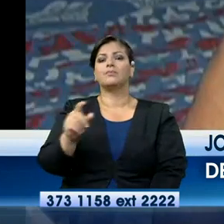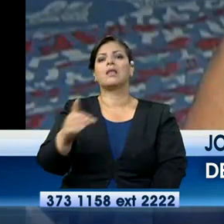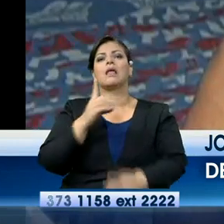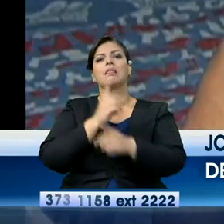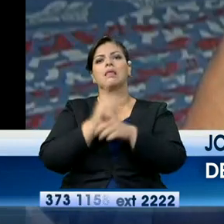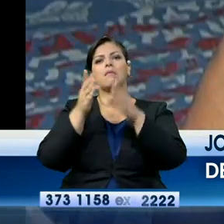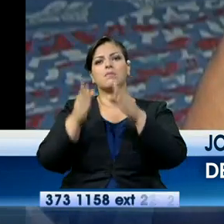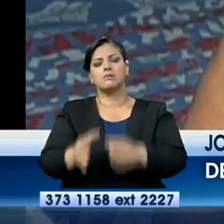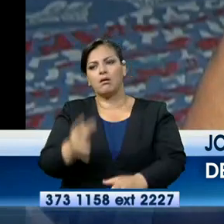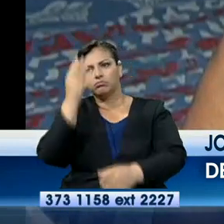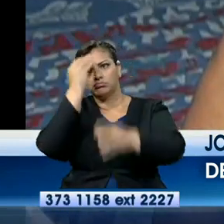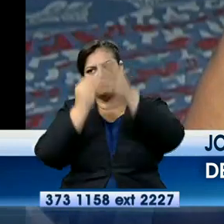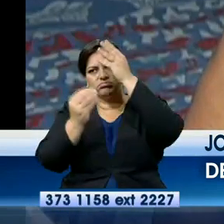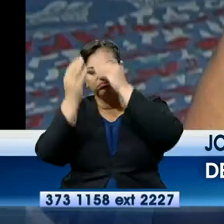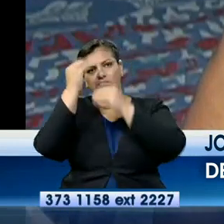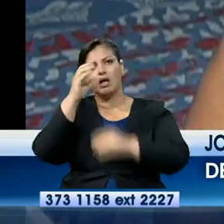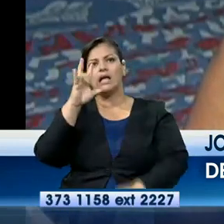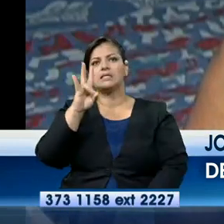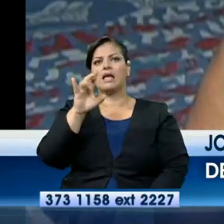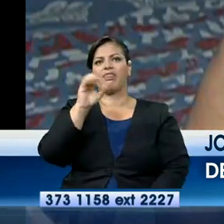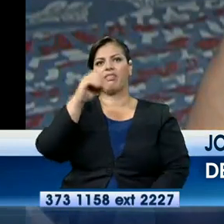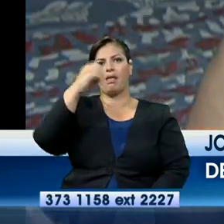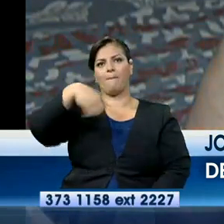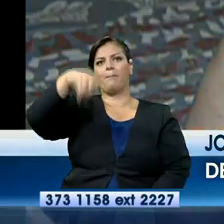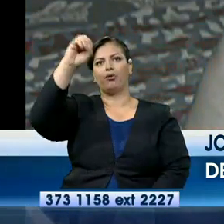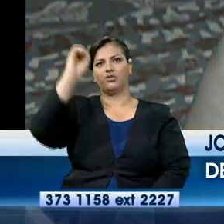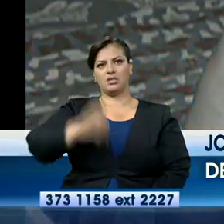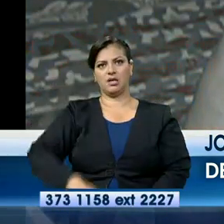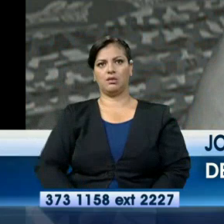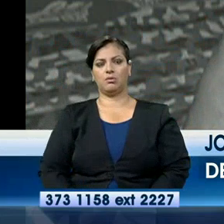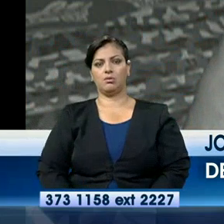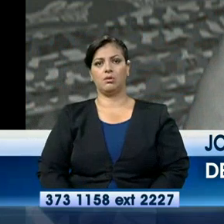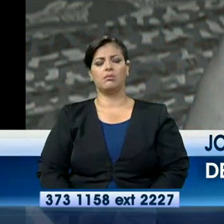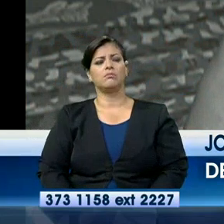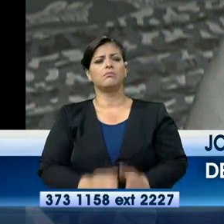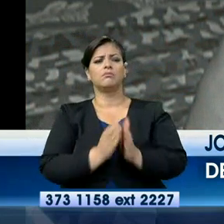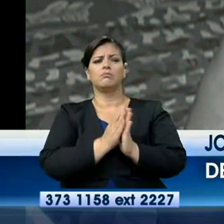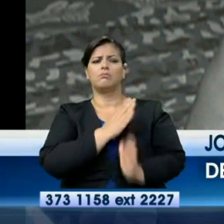me ayuden a encontrar a él, que le busquen dónde está.